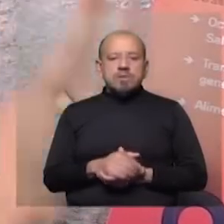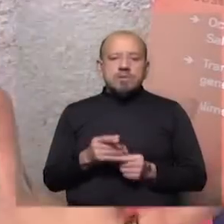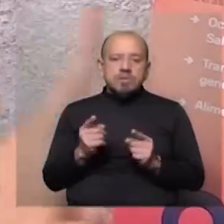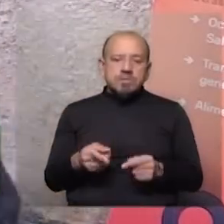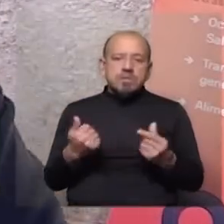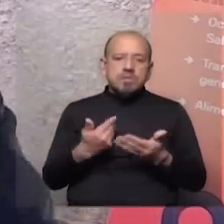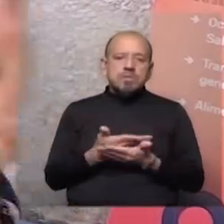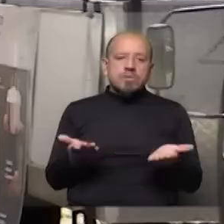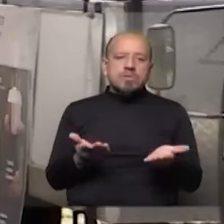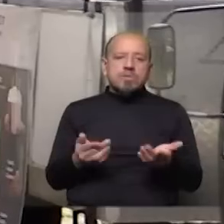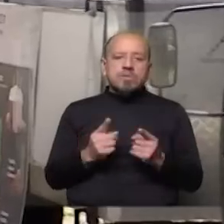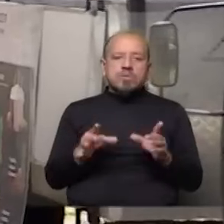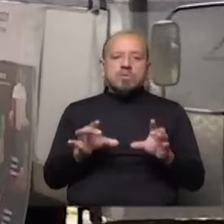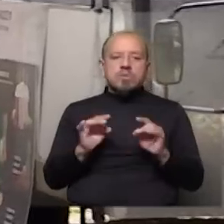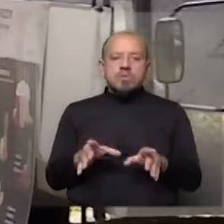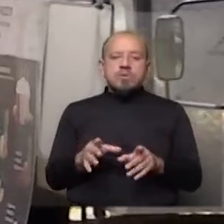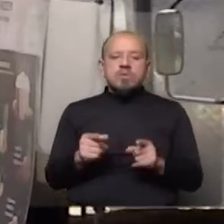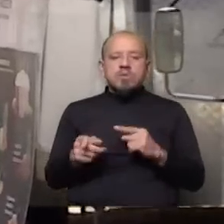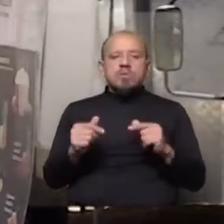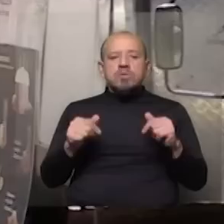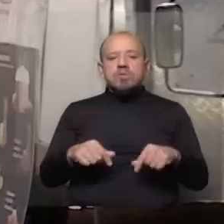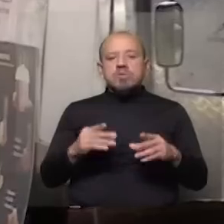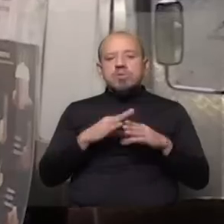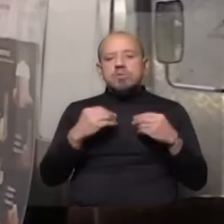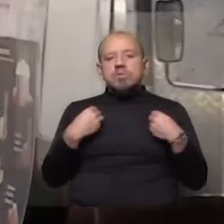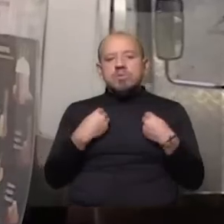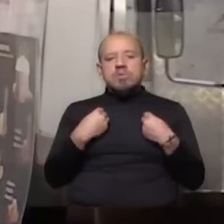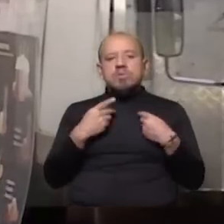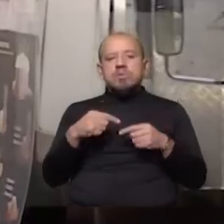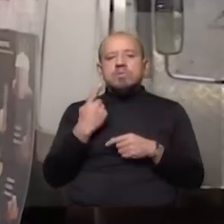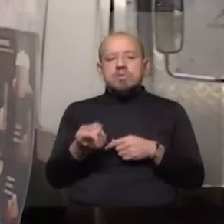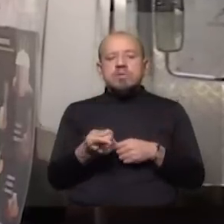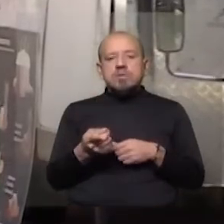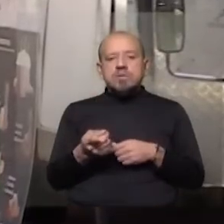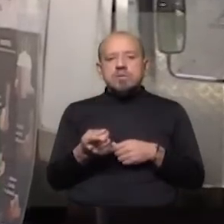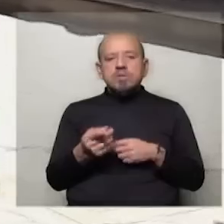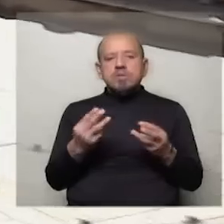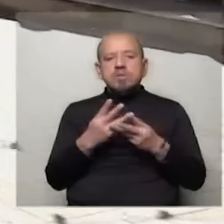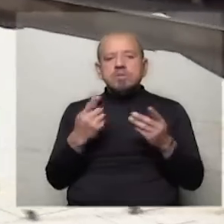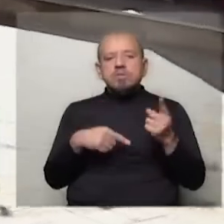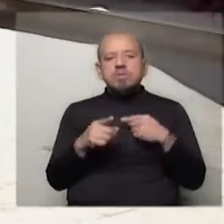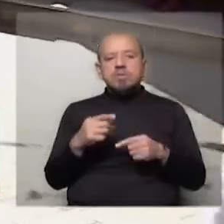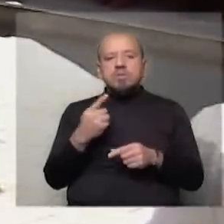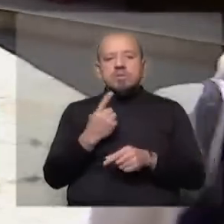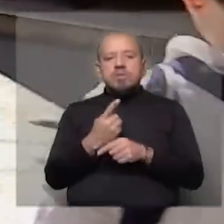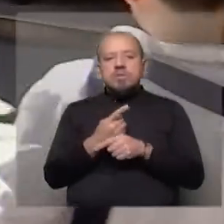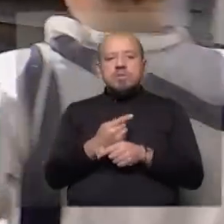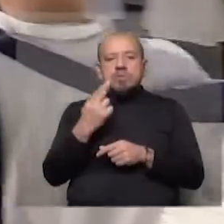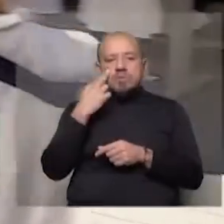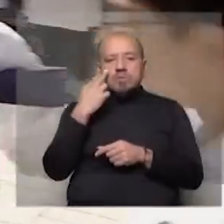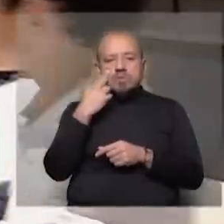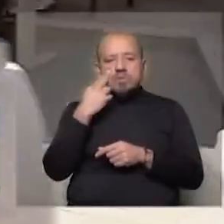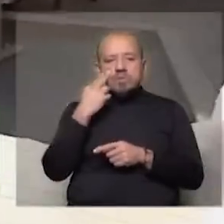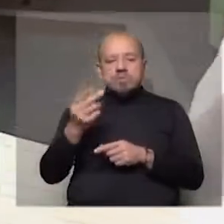toda la población no solamente para niños y niñas hoy en el día de hoy vinieron escuelas Y mañana va a venir público en general pero los principales problemas en general son